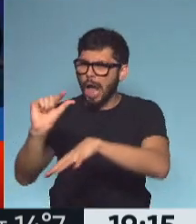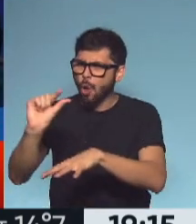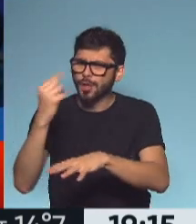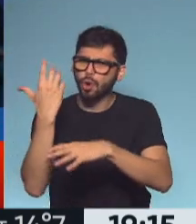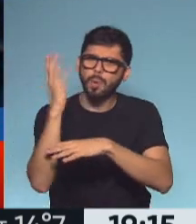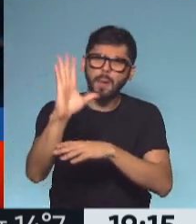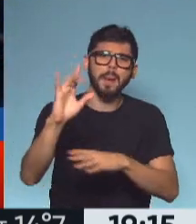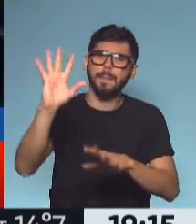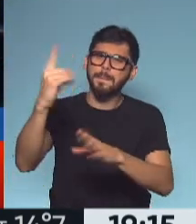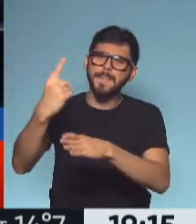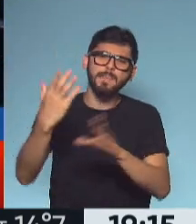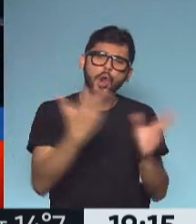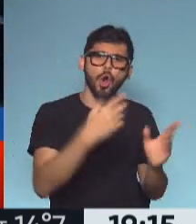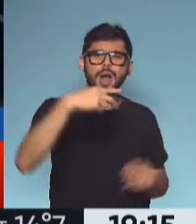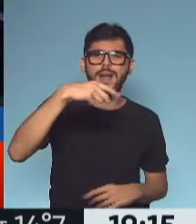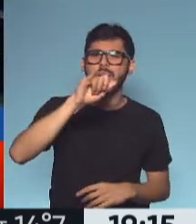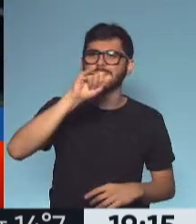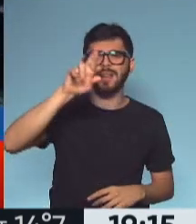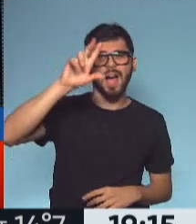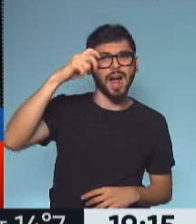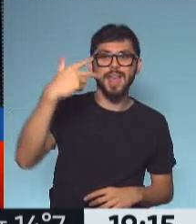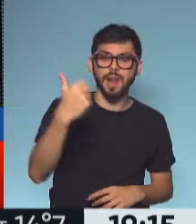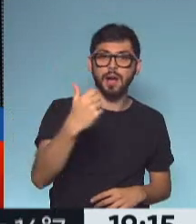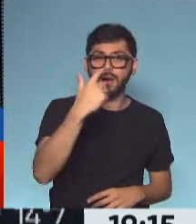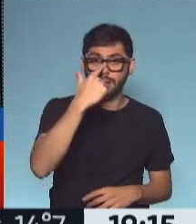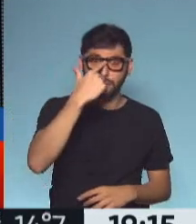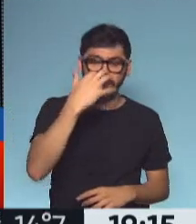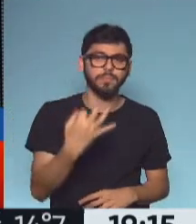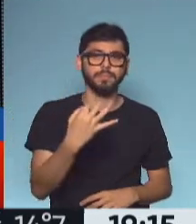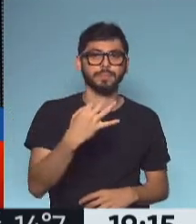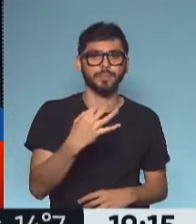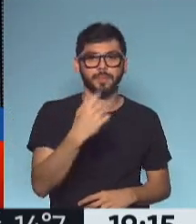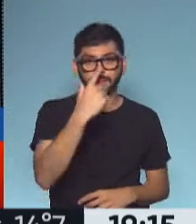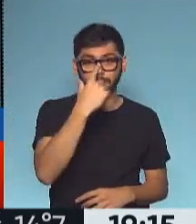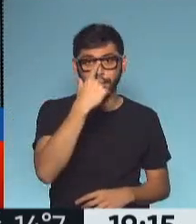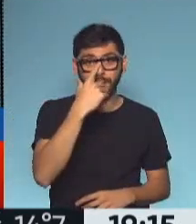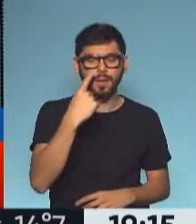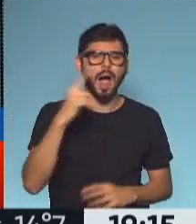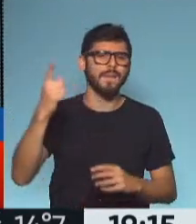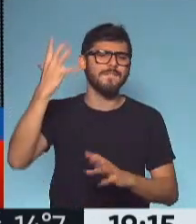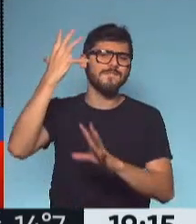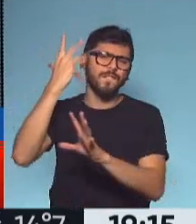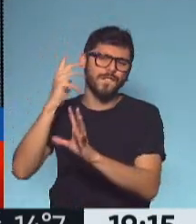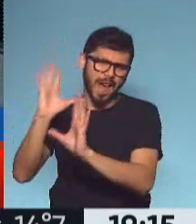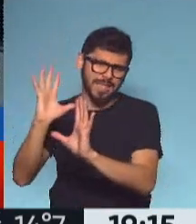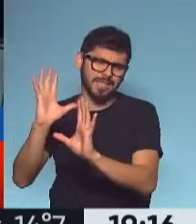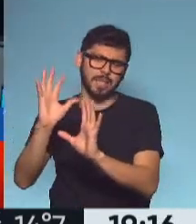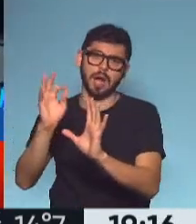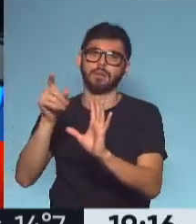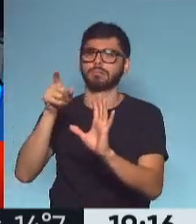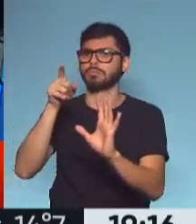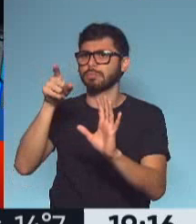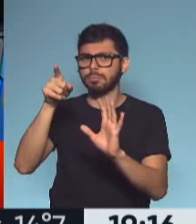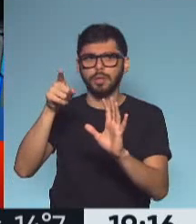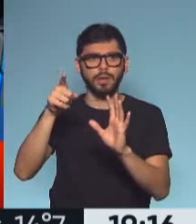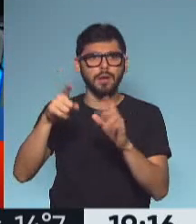Déjame que voy con Nazarena antes, porque ¿qué busca? ¿Qué negocia? Miremos hacia Francia, ¿no? ¿Por qué es importante la